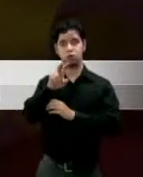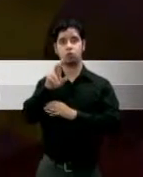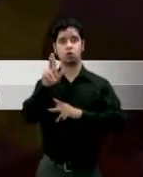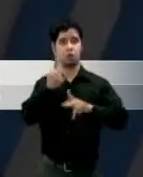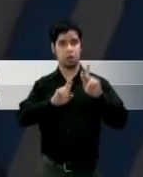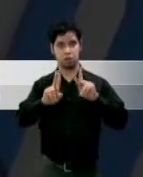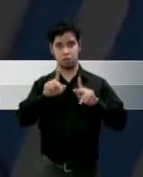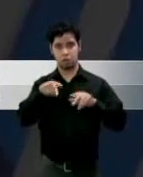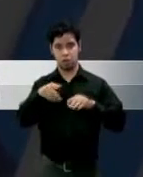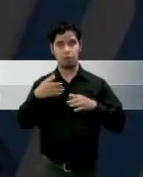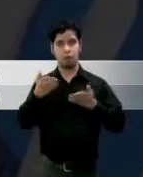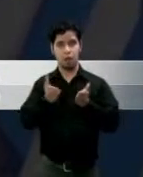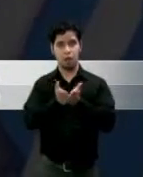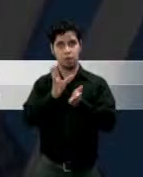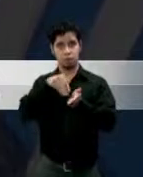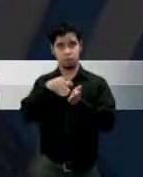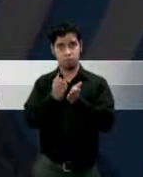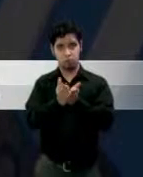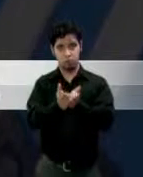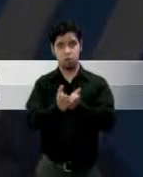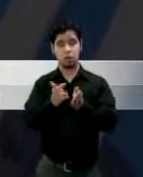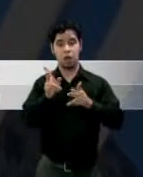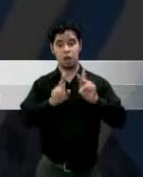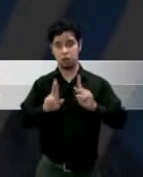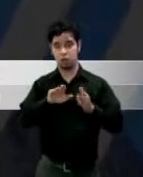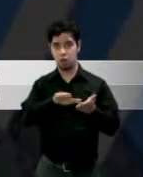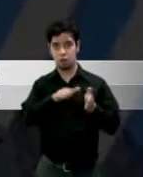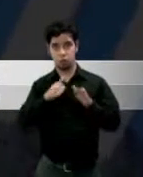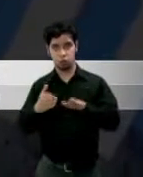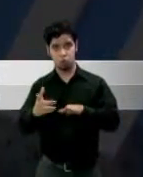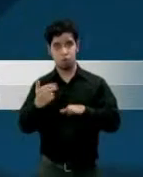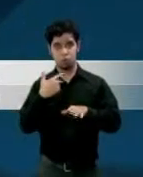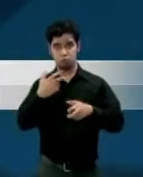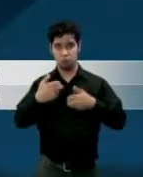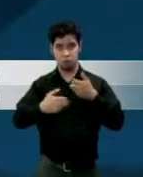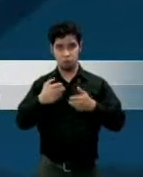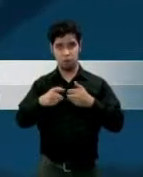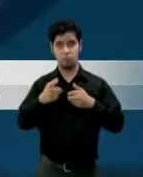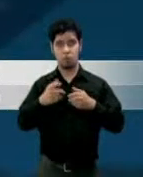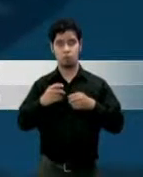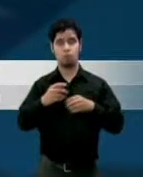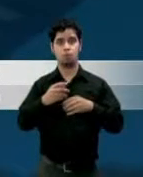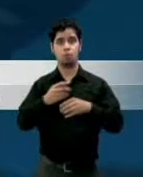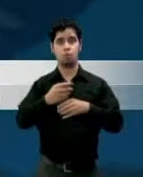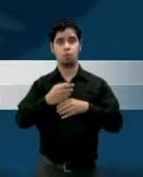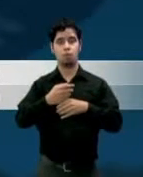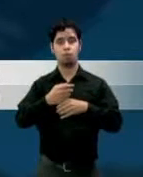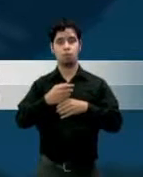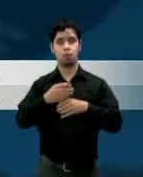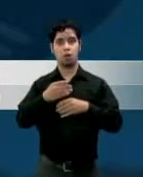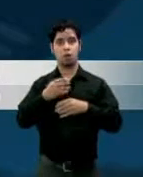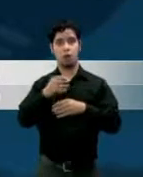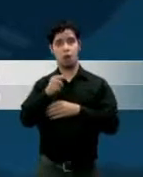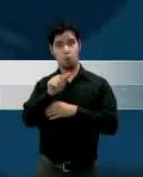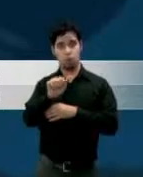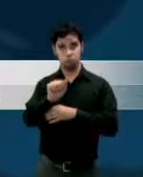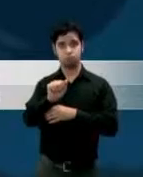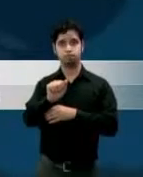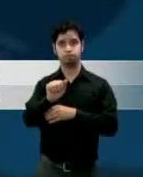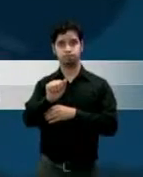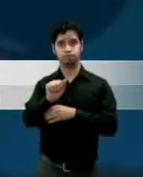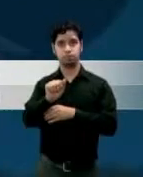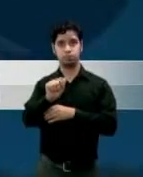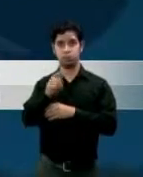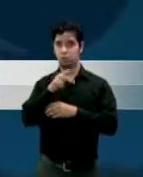como consecuencia del fallo de las bombas de agua que permitieron que el barco se hundiera y no en la colisión. También rechazó